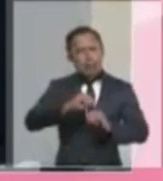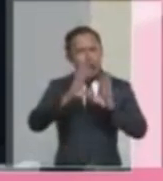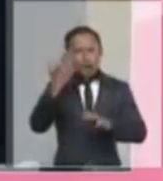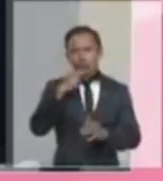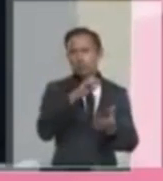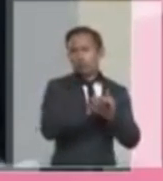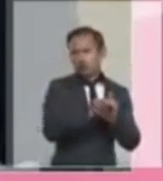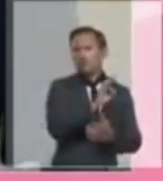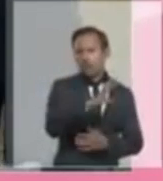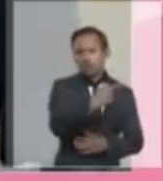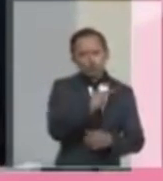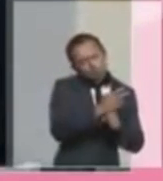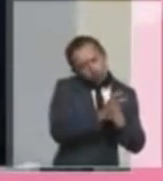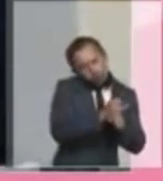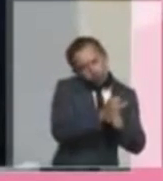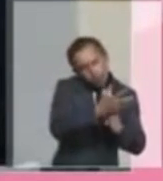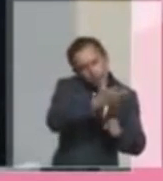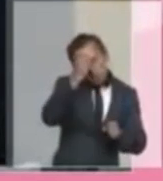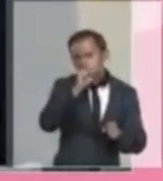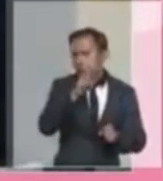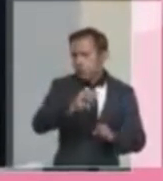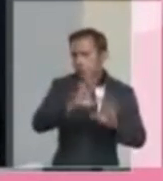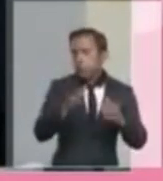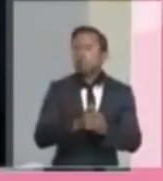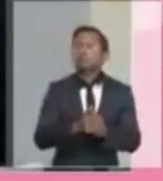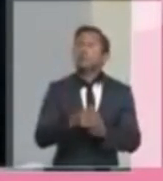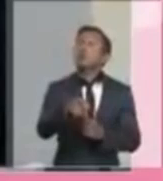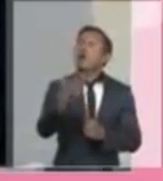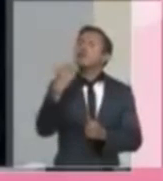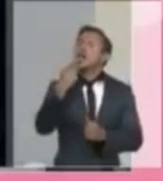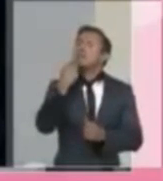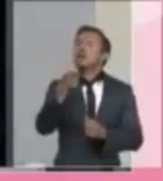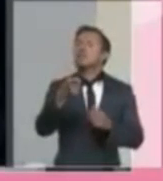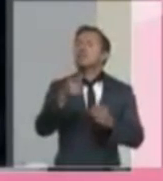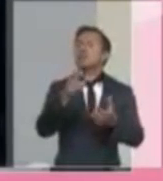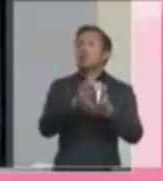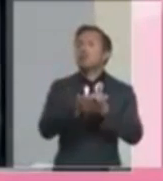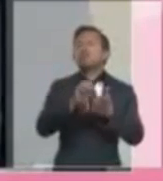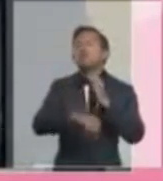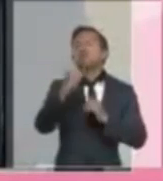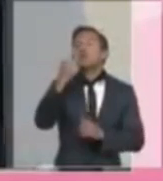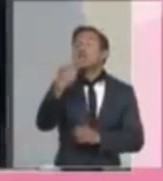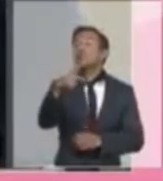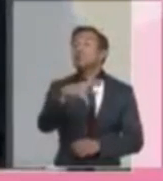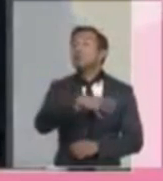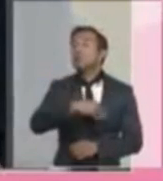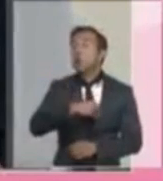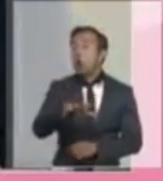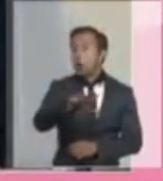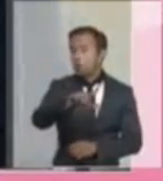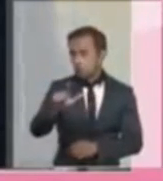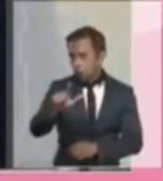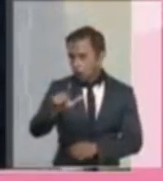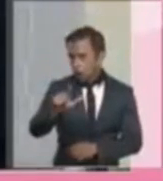que cree en el matrimonio formado por hombre y mujer. Déjeme preguntarle, ¿si su hijo fuera homosexual, le impediría contraer matrimonio con una persona del